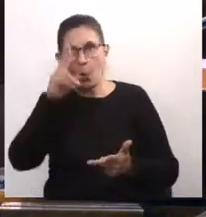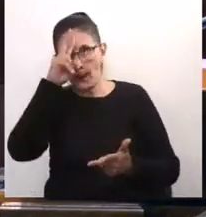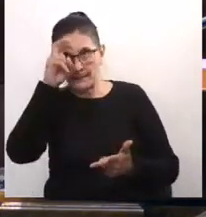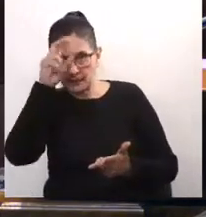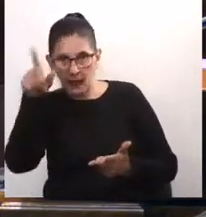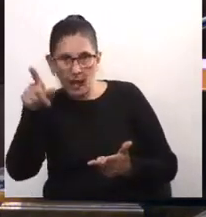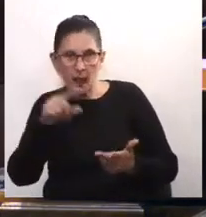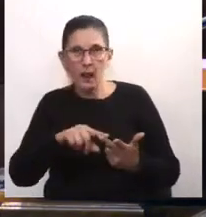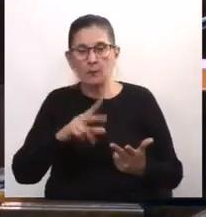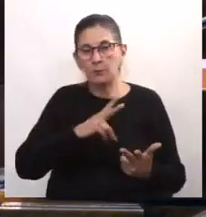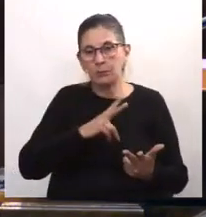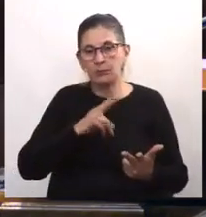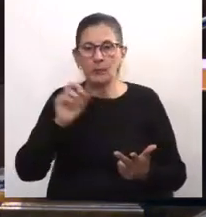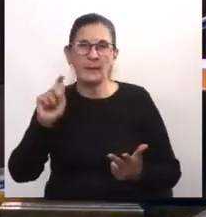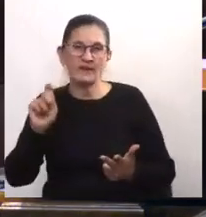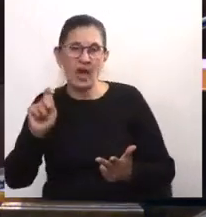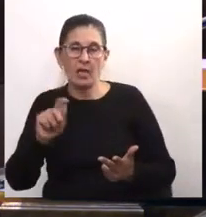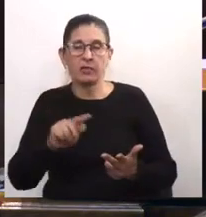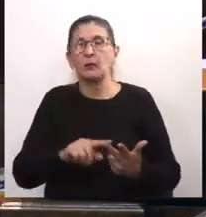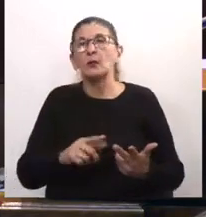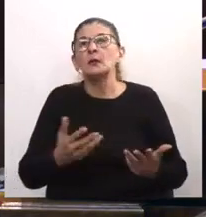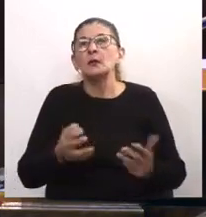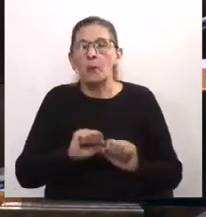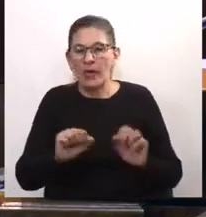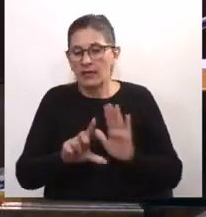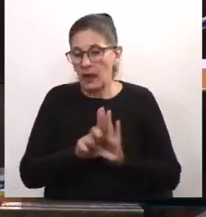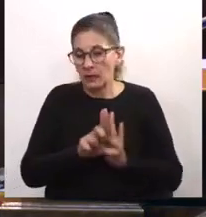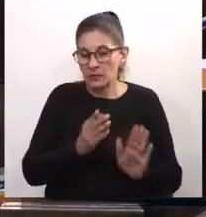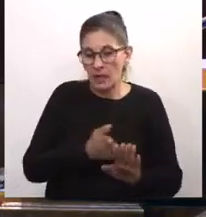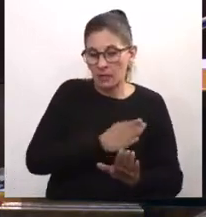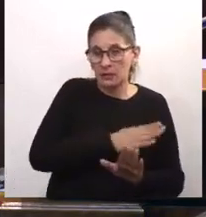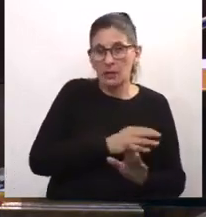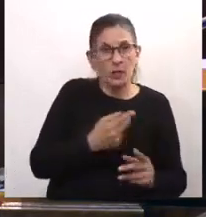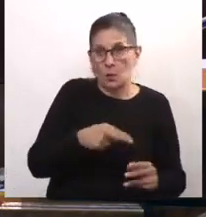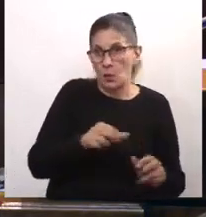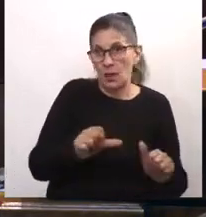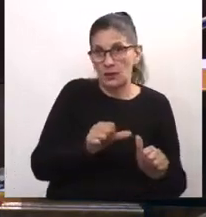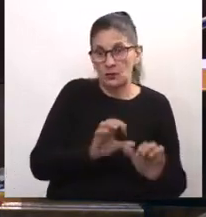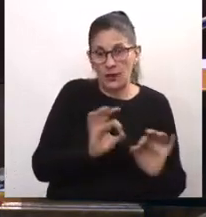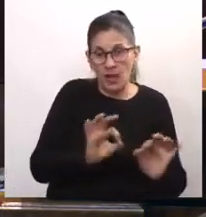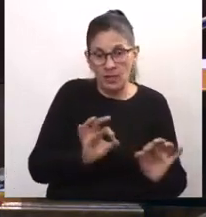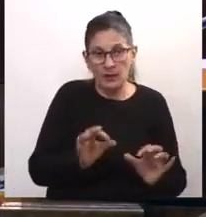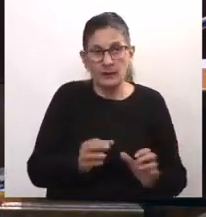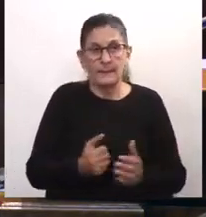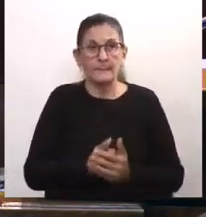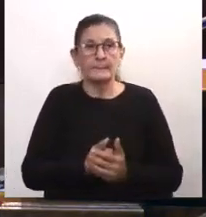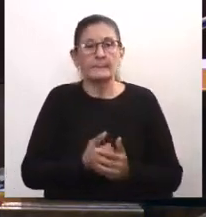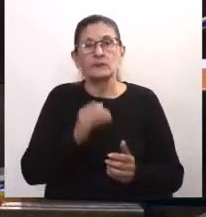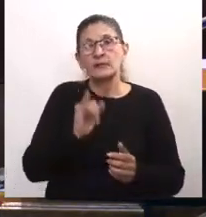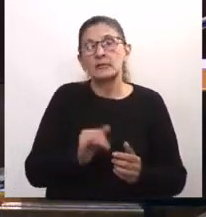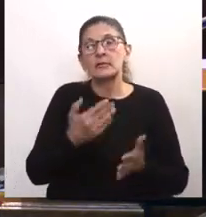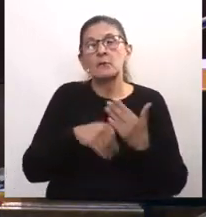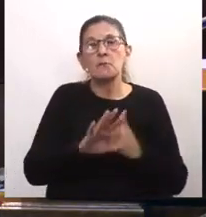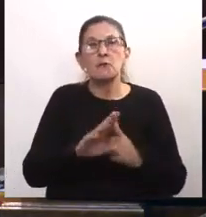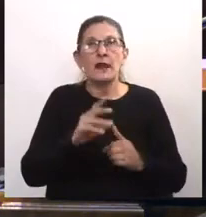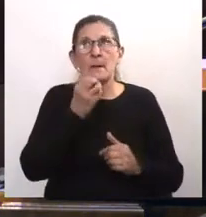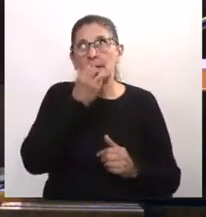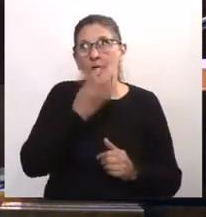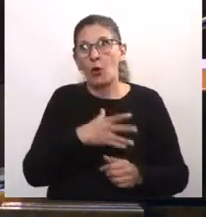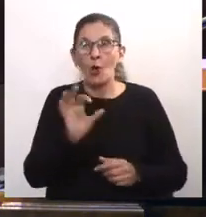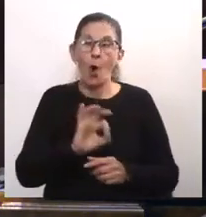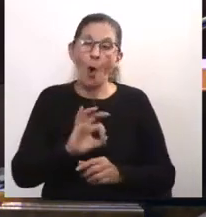hospital público o privado, si se pudo hacer con las leyes anteriores que nunca se hizo nada, si hubiera sido mejor o peor.